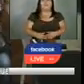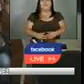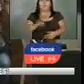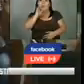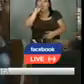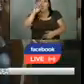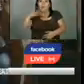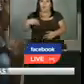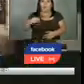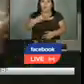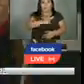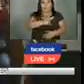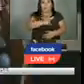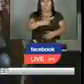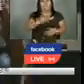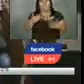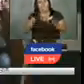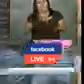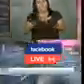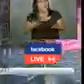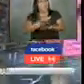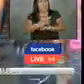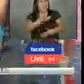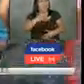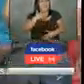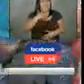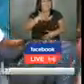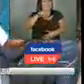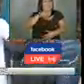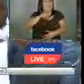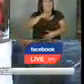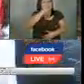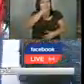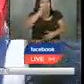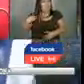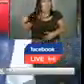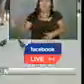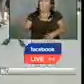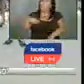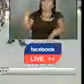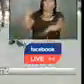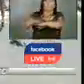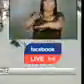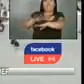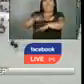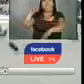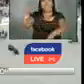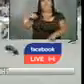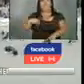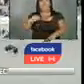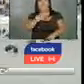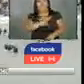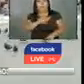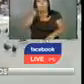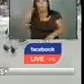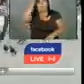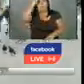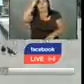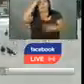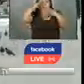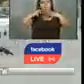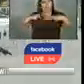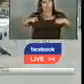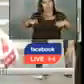Alavi dijo que es importante que ante cualquier síntoma la persona lo reporte inmediatamente al médico para descartar